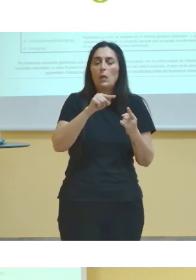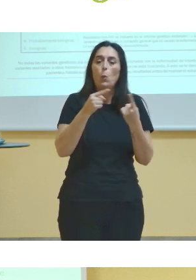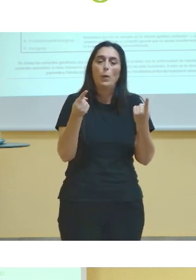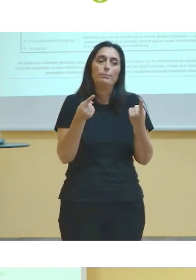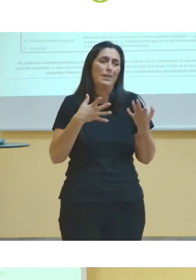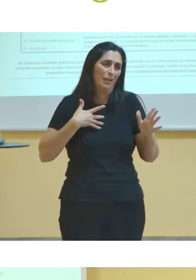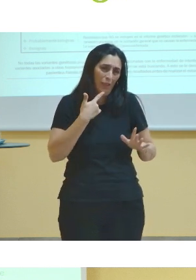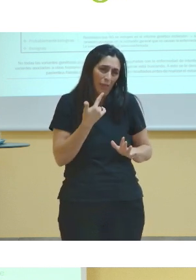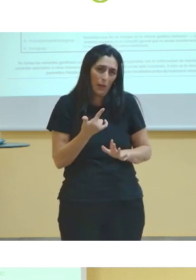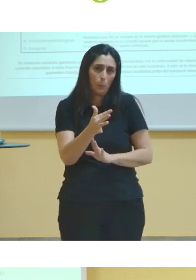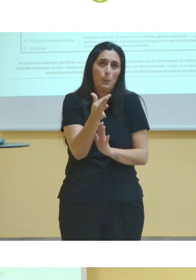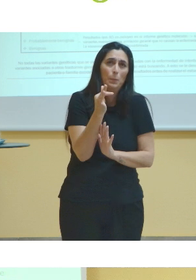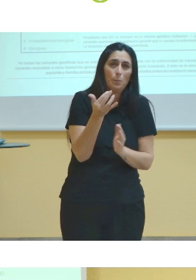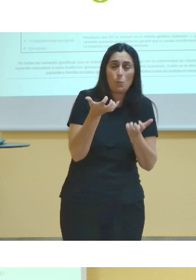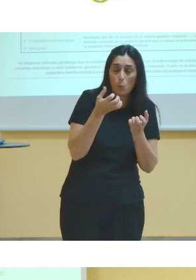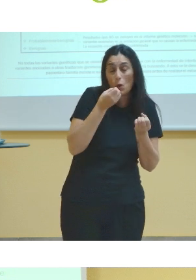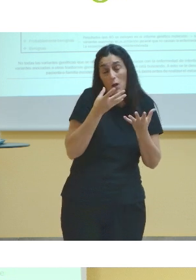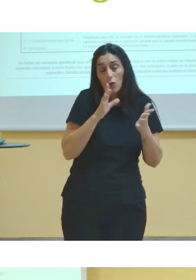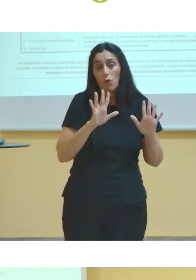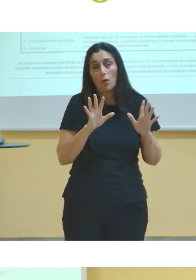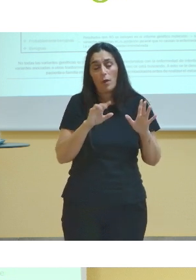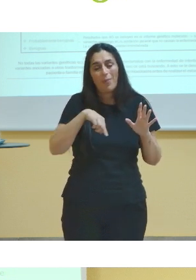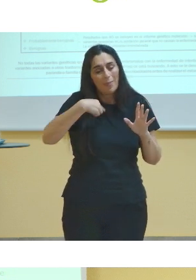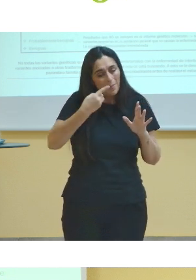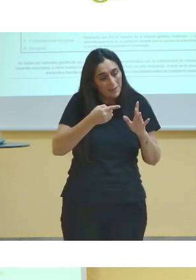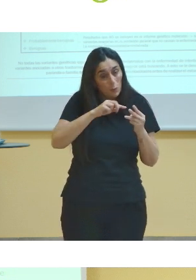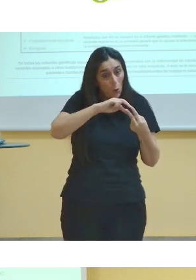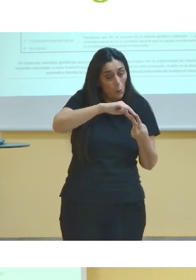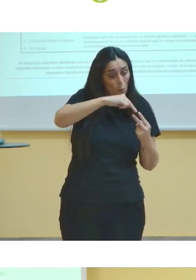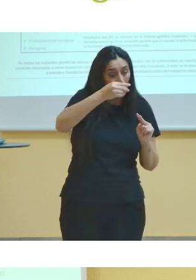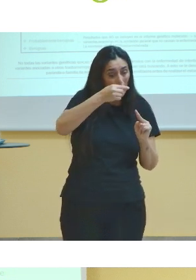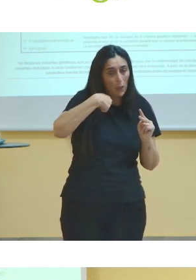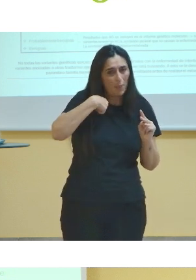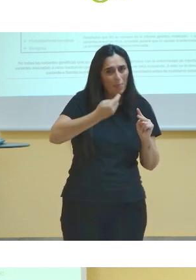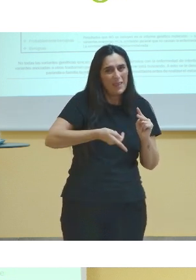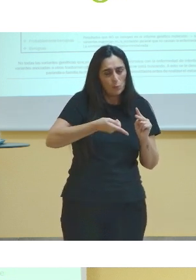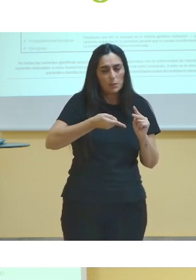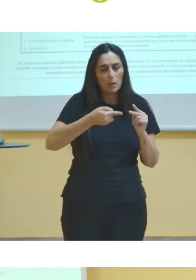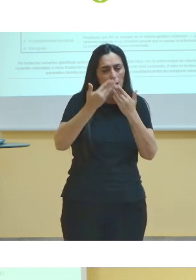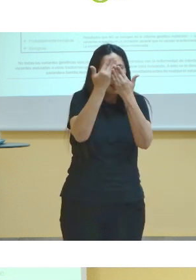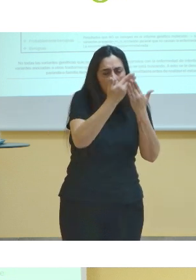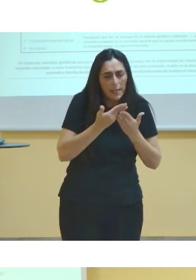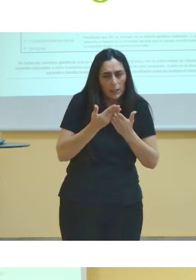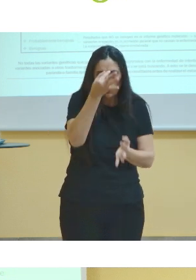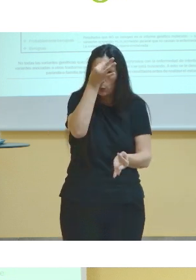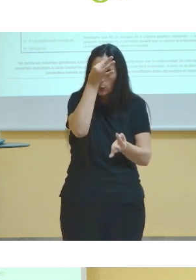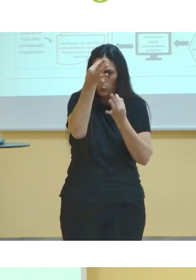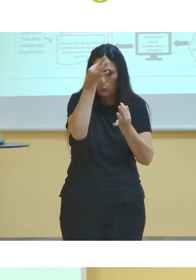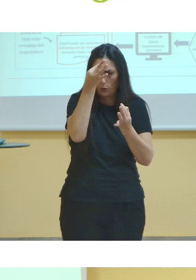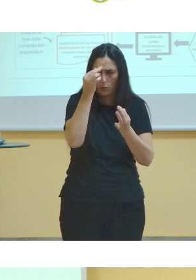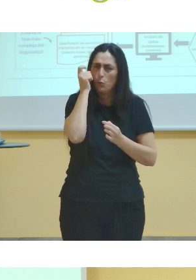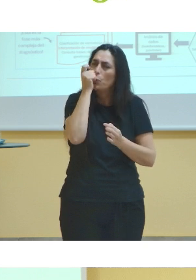decir que son benignas. Entonces, claro, luego hay que hacer ese estudio pormenorizado, que es el que más tiempo lleva. Si veis, por